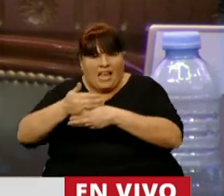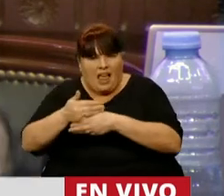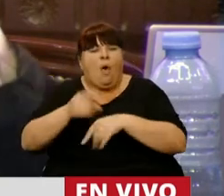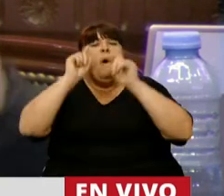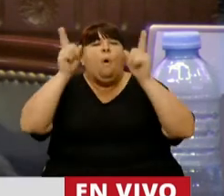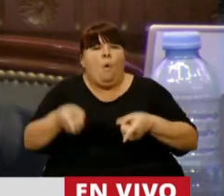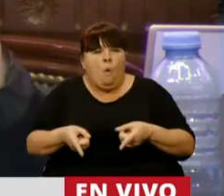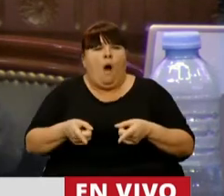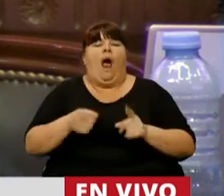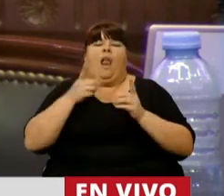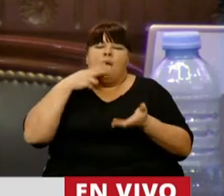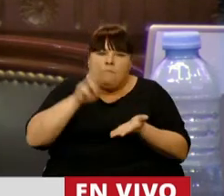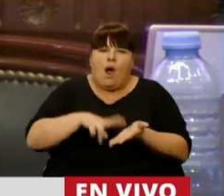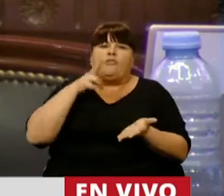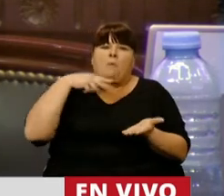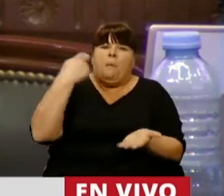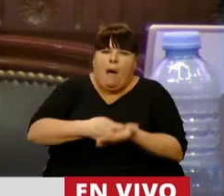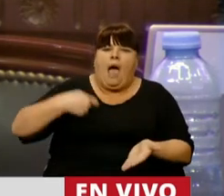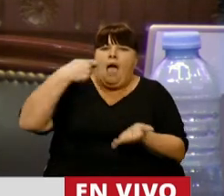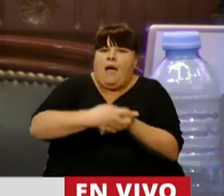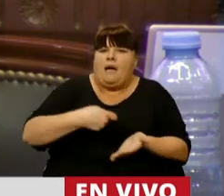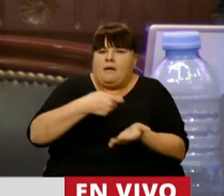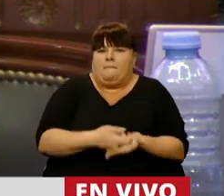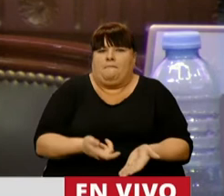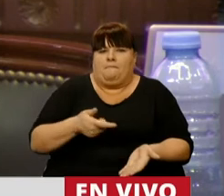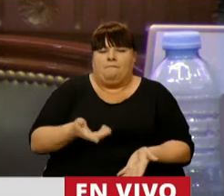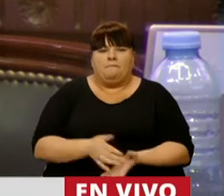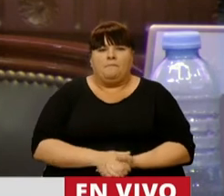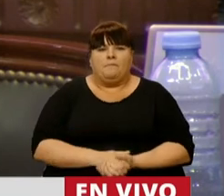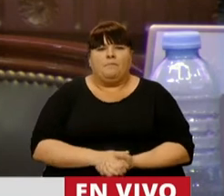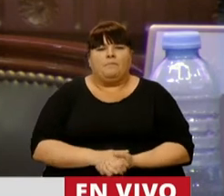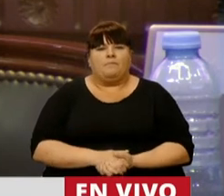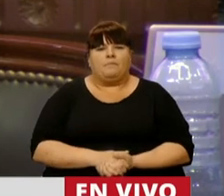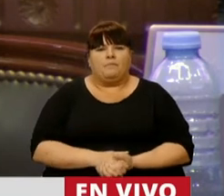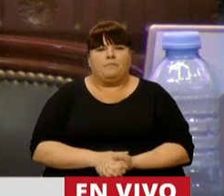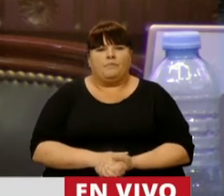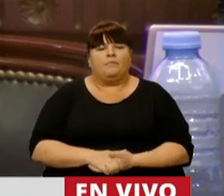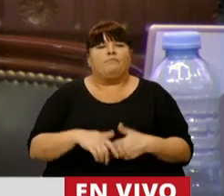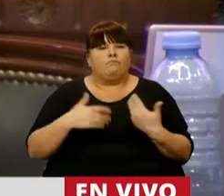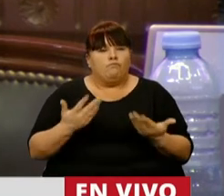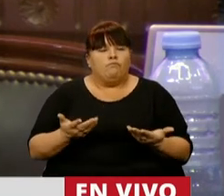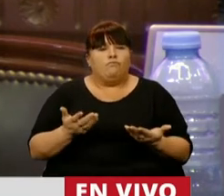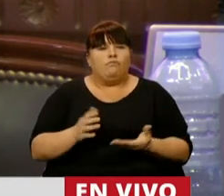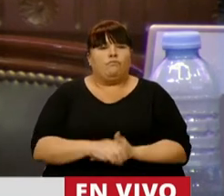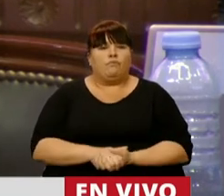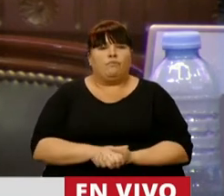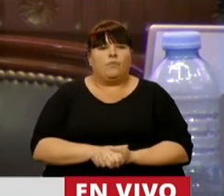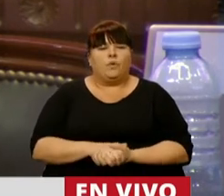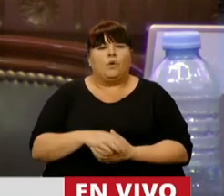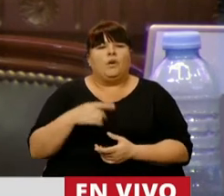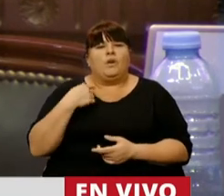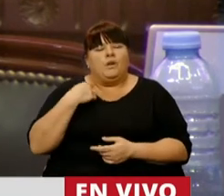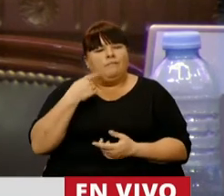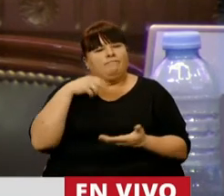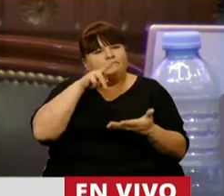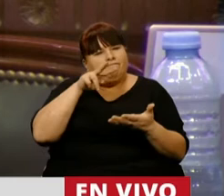sin embargo siguen tributando en la Argentina. Entonces, con mucho cuidado